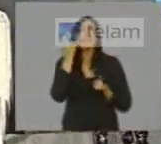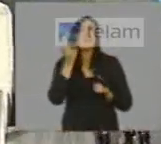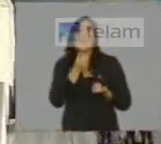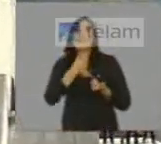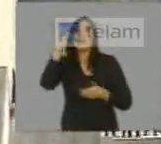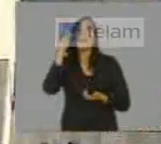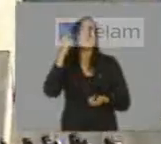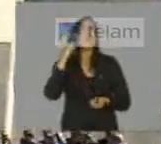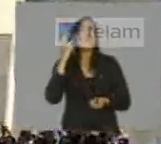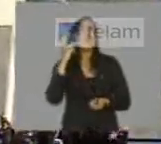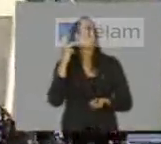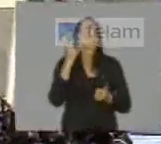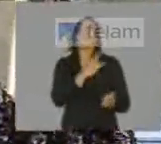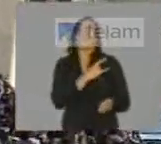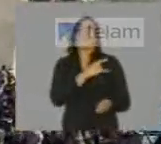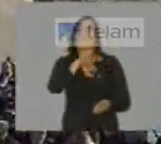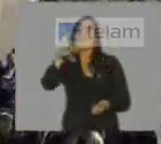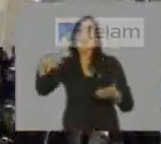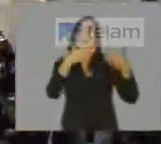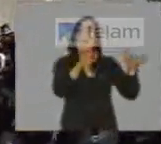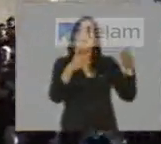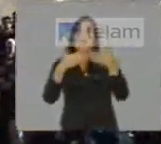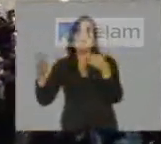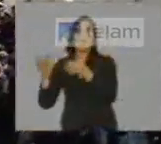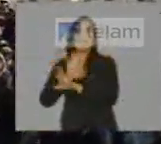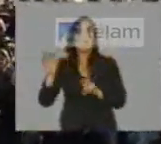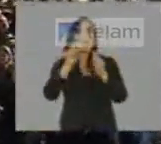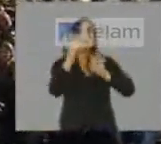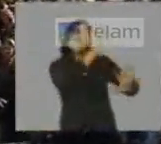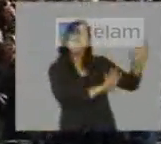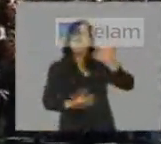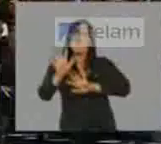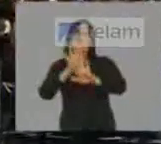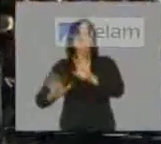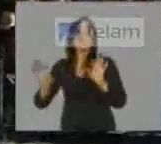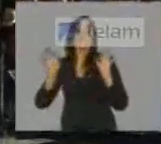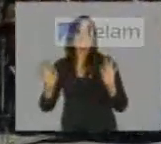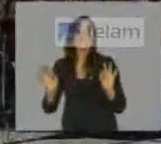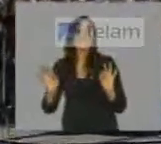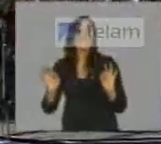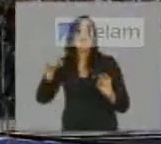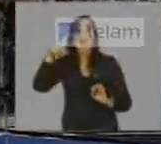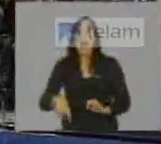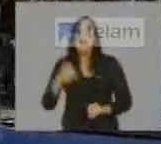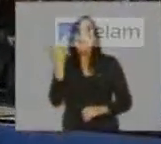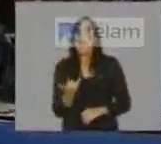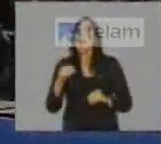universidades inauguradas y refaccionadas, muchas de ellas, hoy hay 48 universidades, no